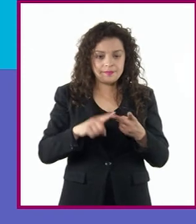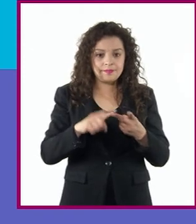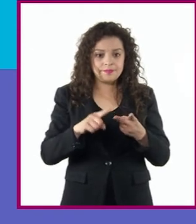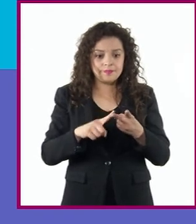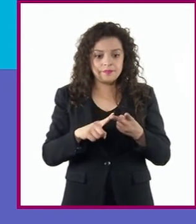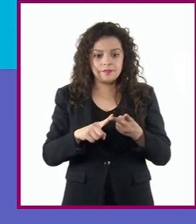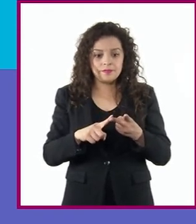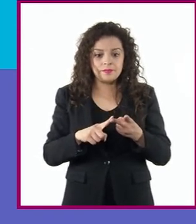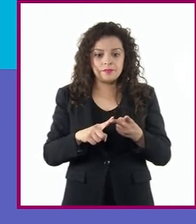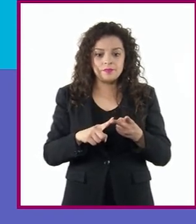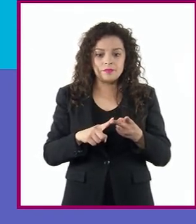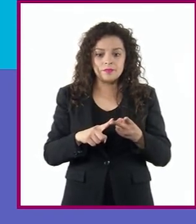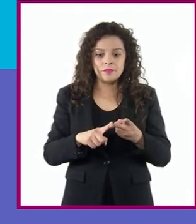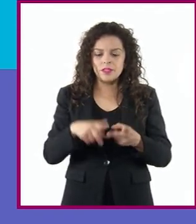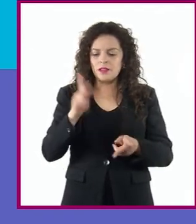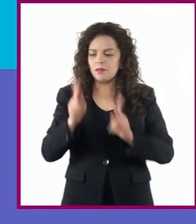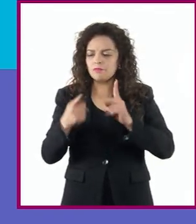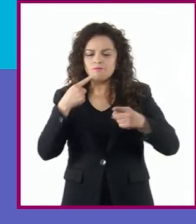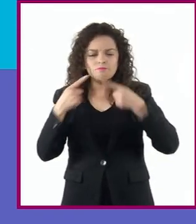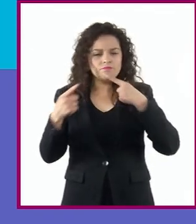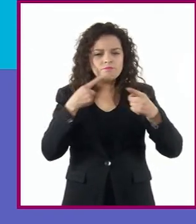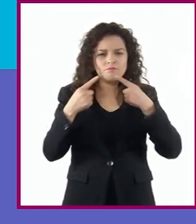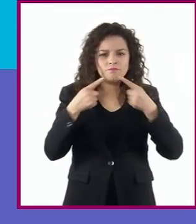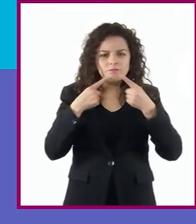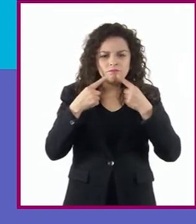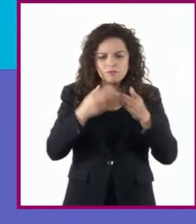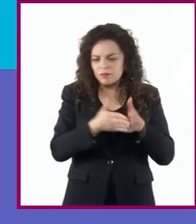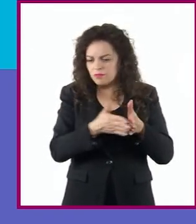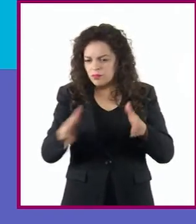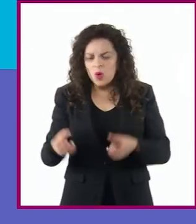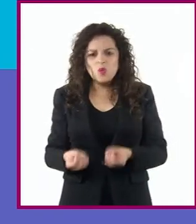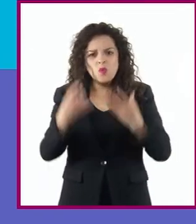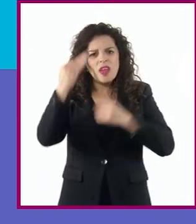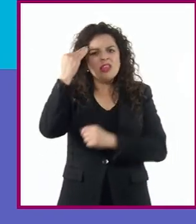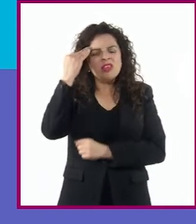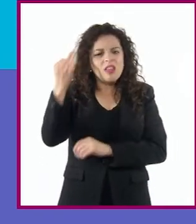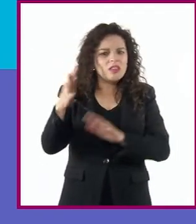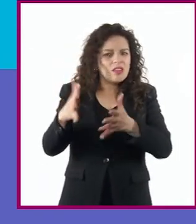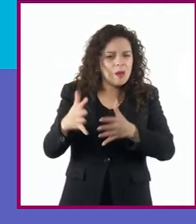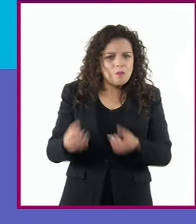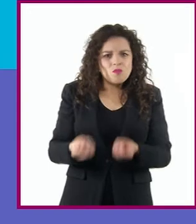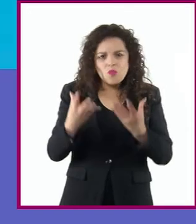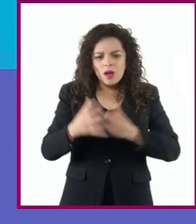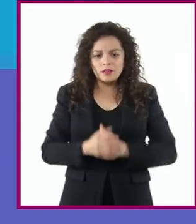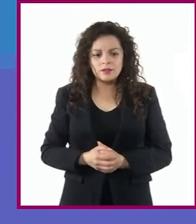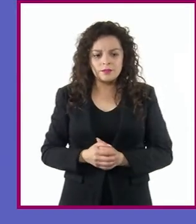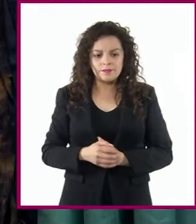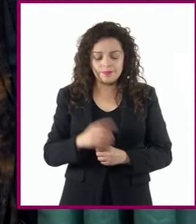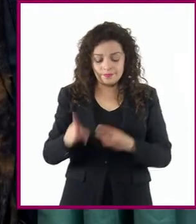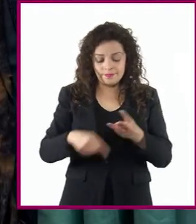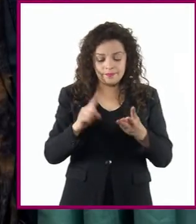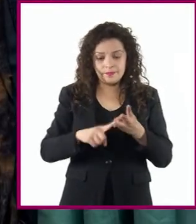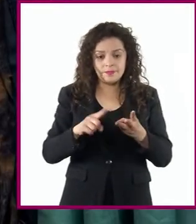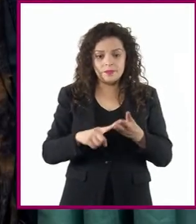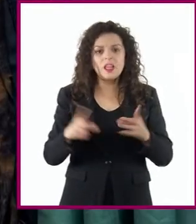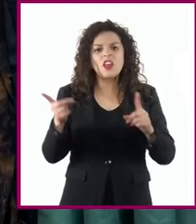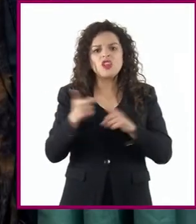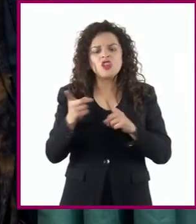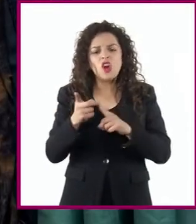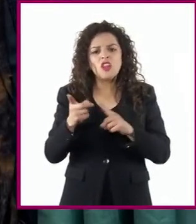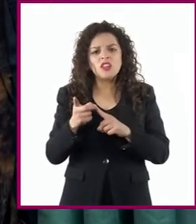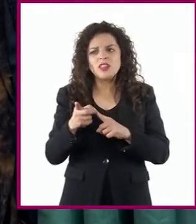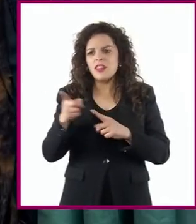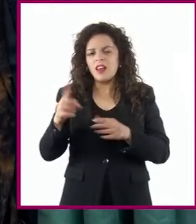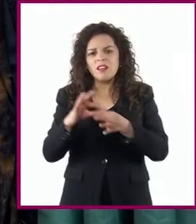a lo largo de los diálogos leídos? 3. ¿En dónde ocurre la acción? Vamos a